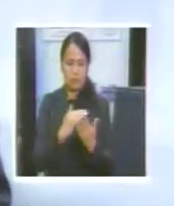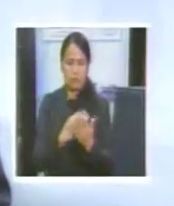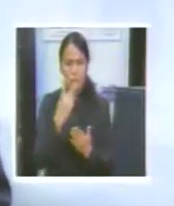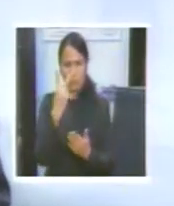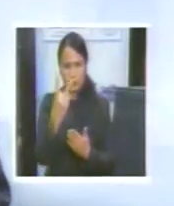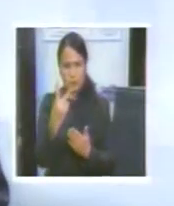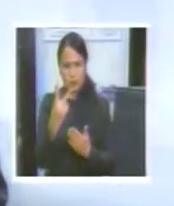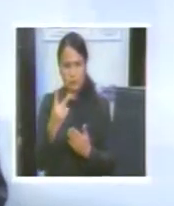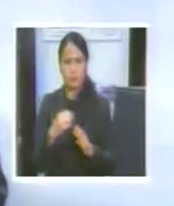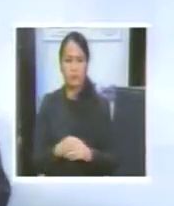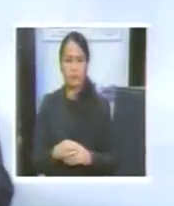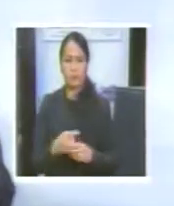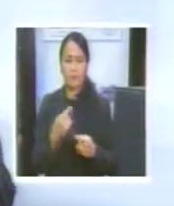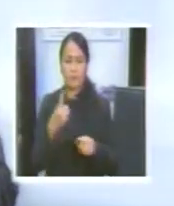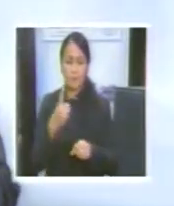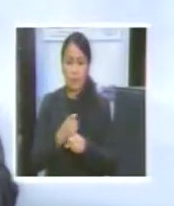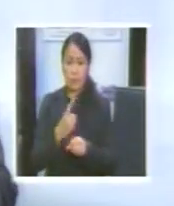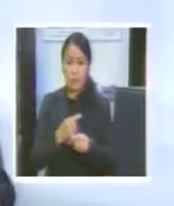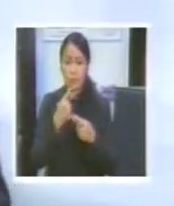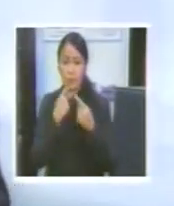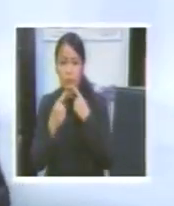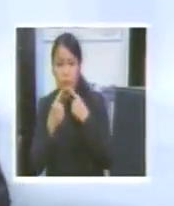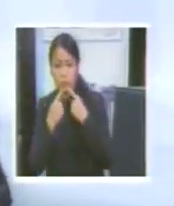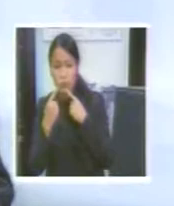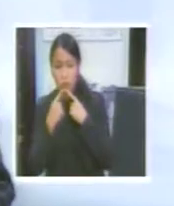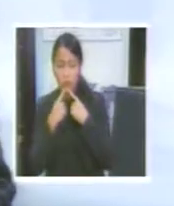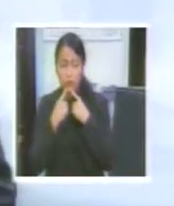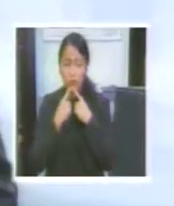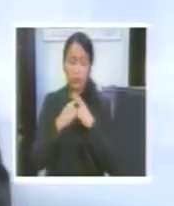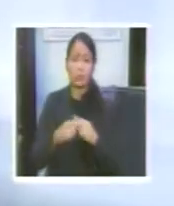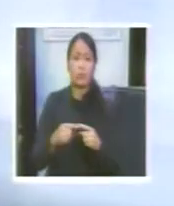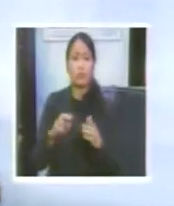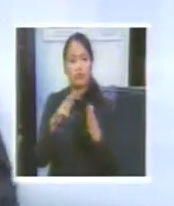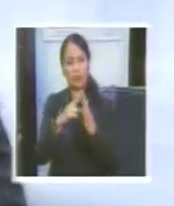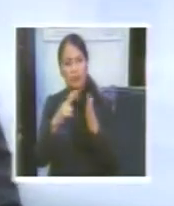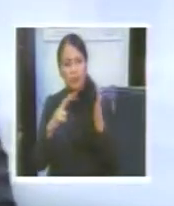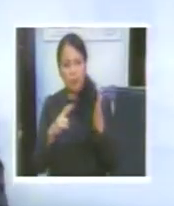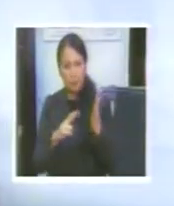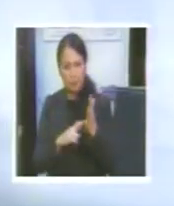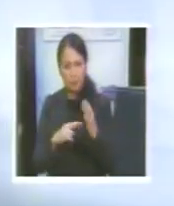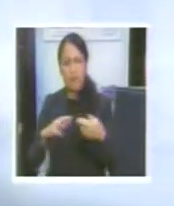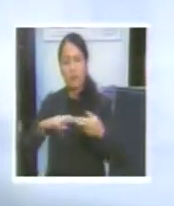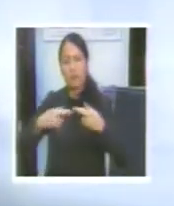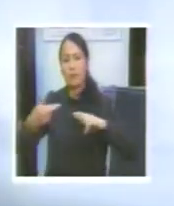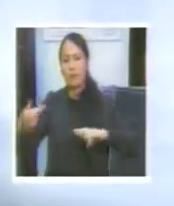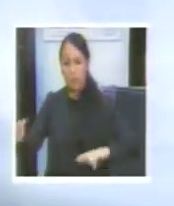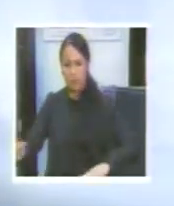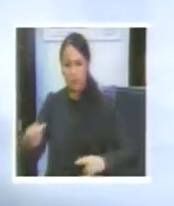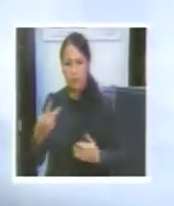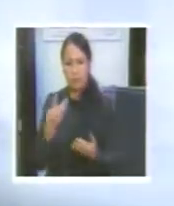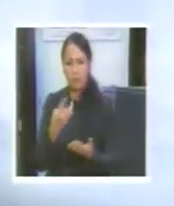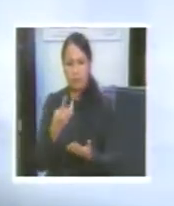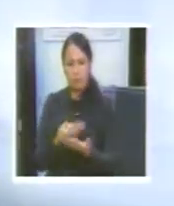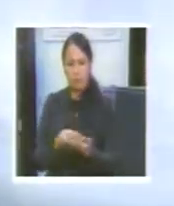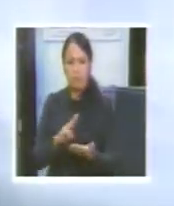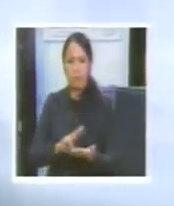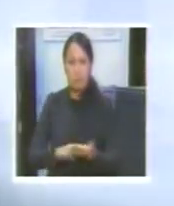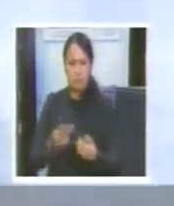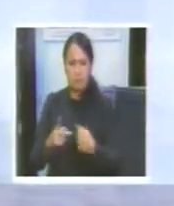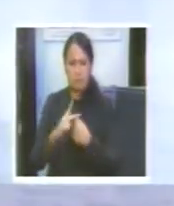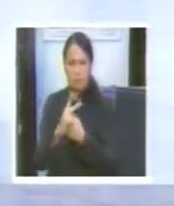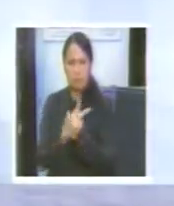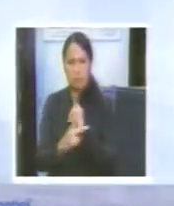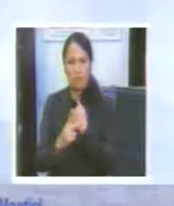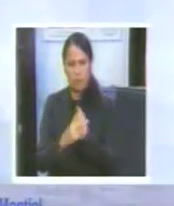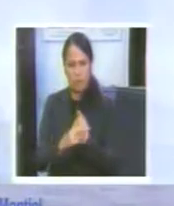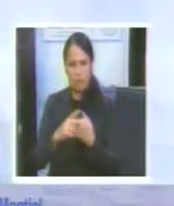iban a discutir primero el marco general de la relación bilateral México y la Unión Europea, y después